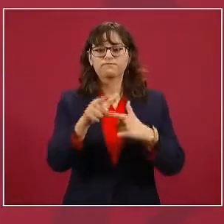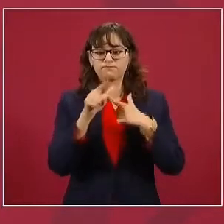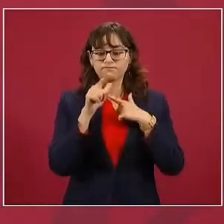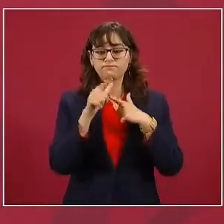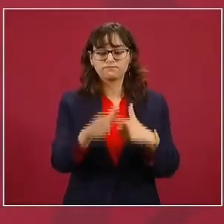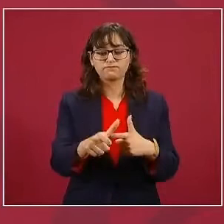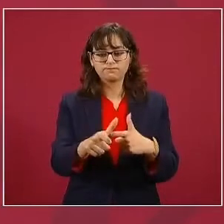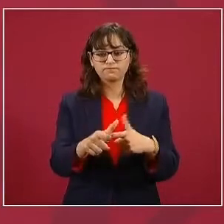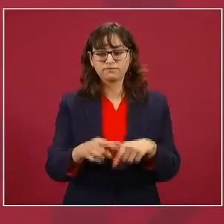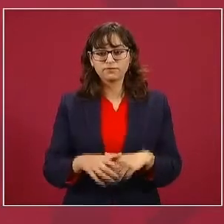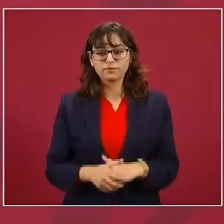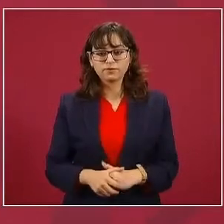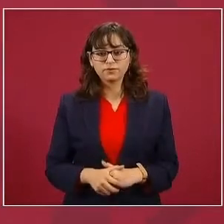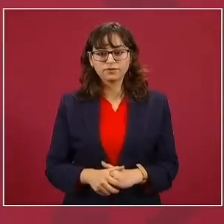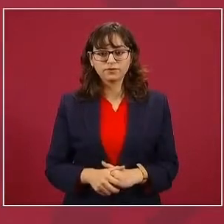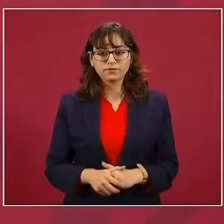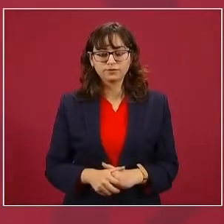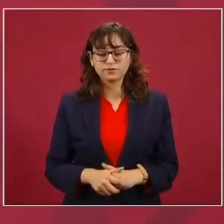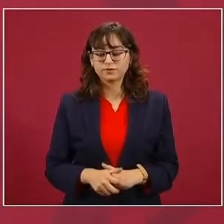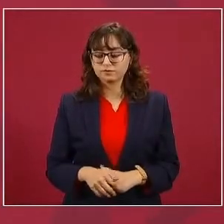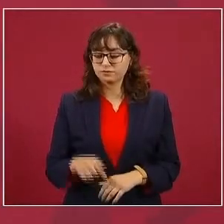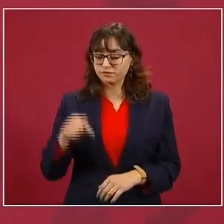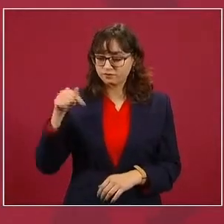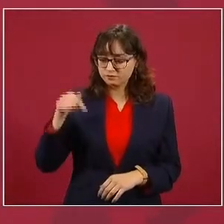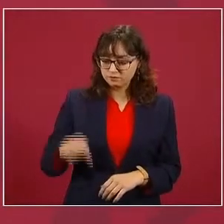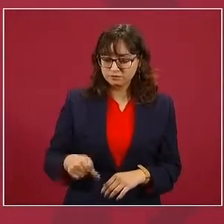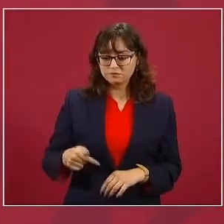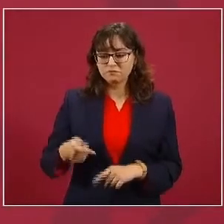Aquí funcionó la estrategia